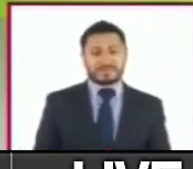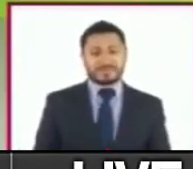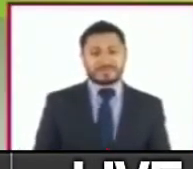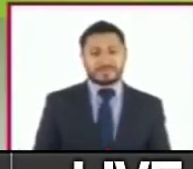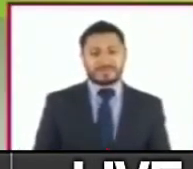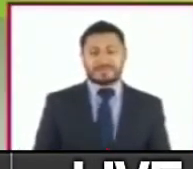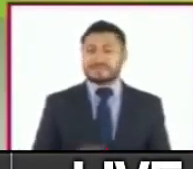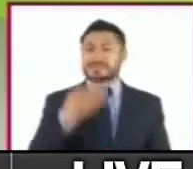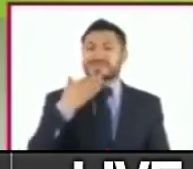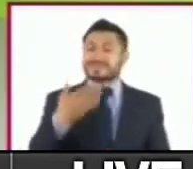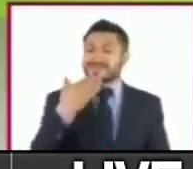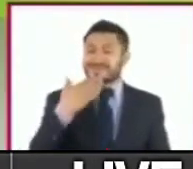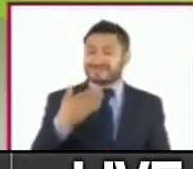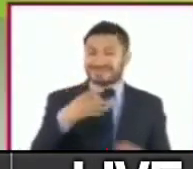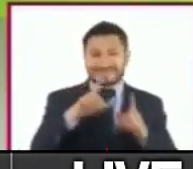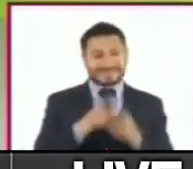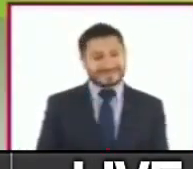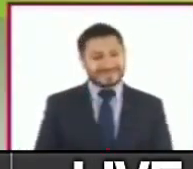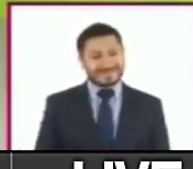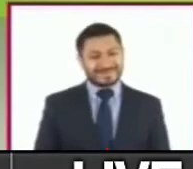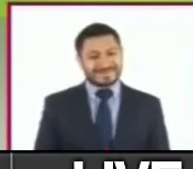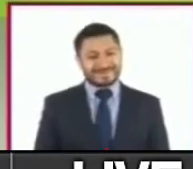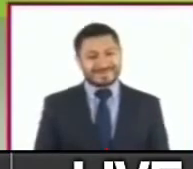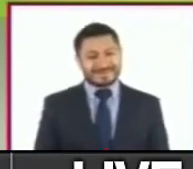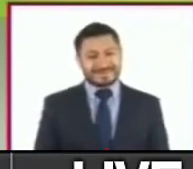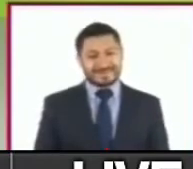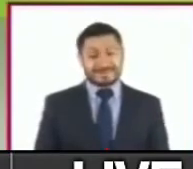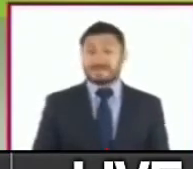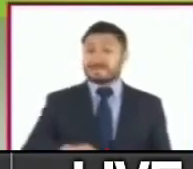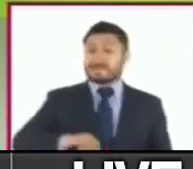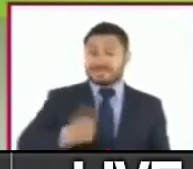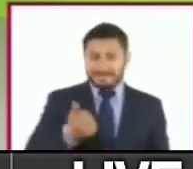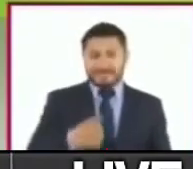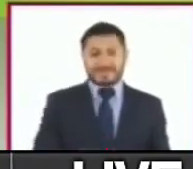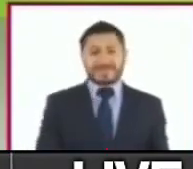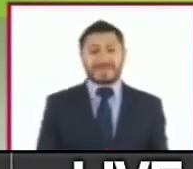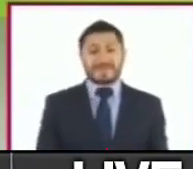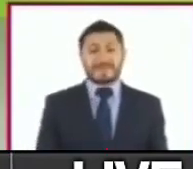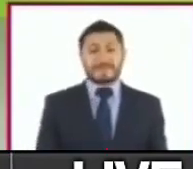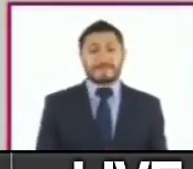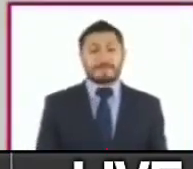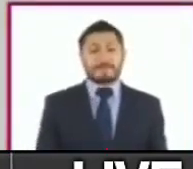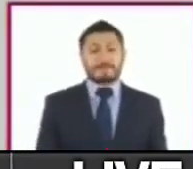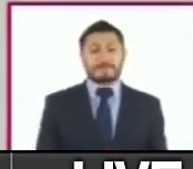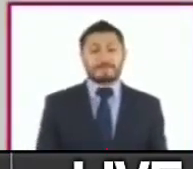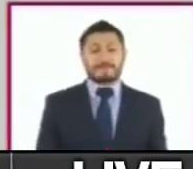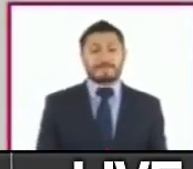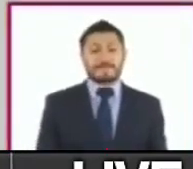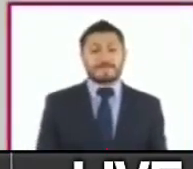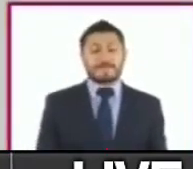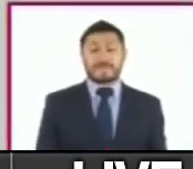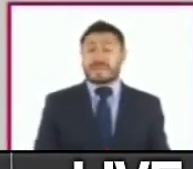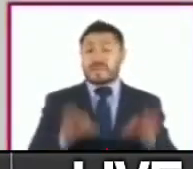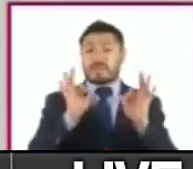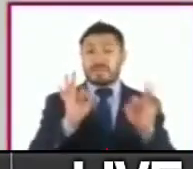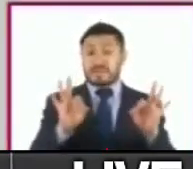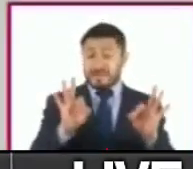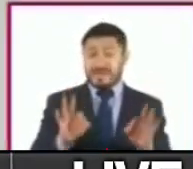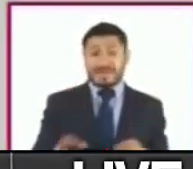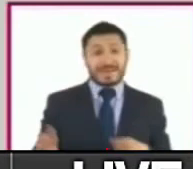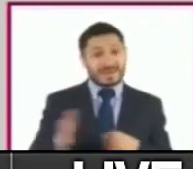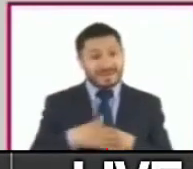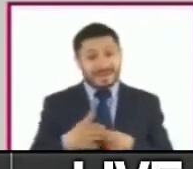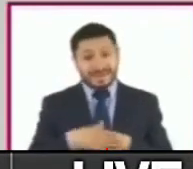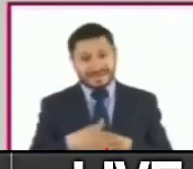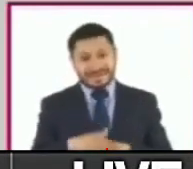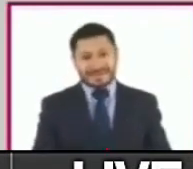Muy bien. Sí, siguiente. Perfecto. Vamos,